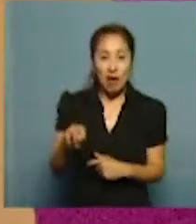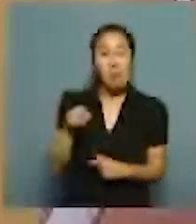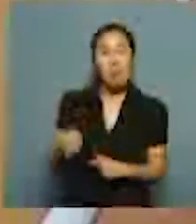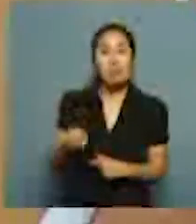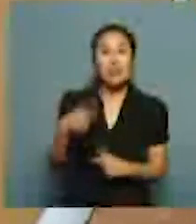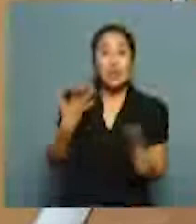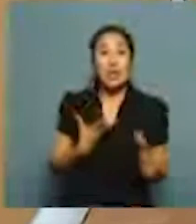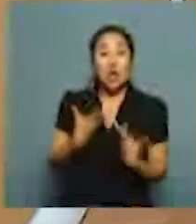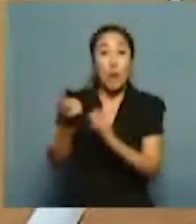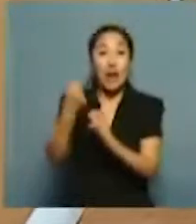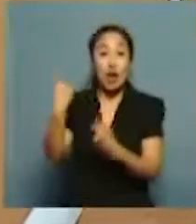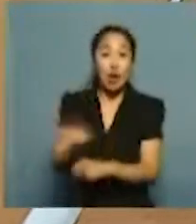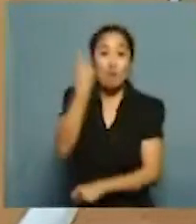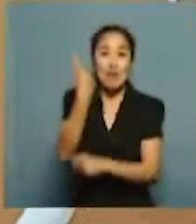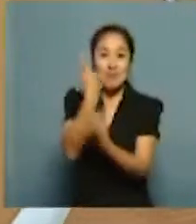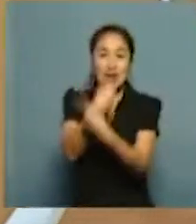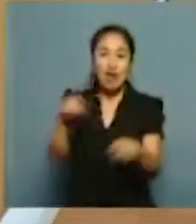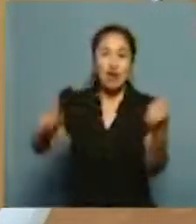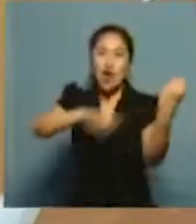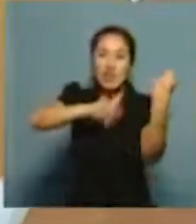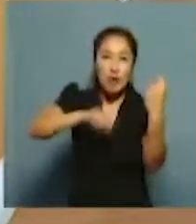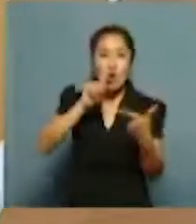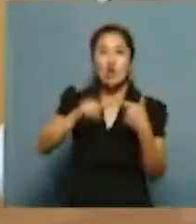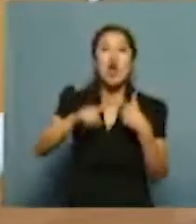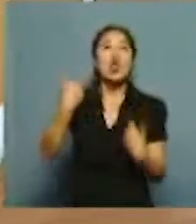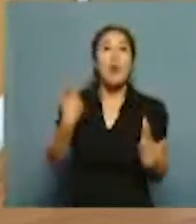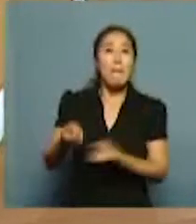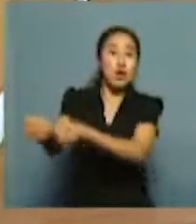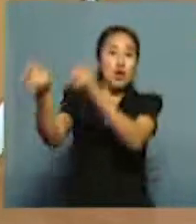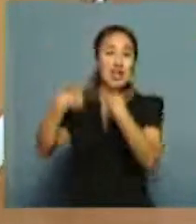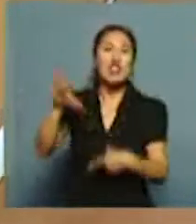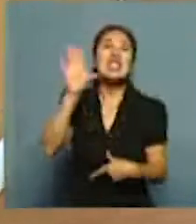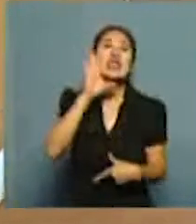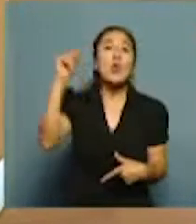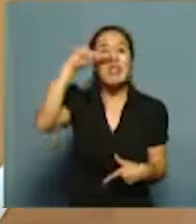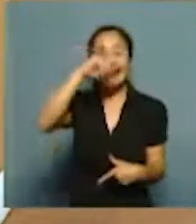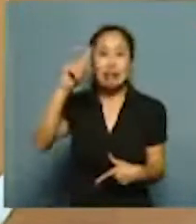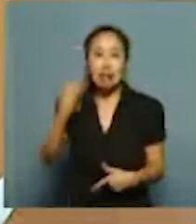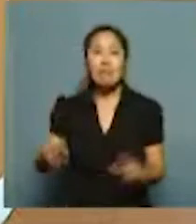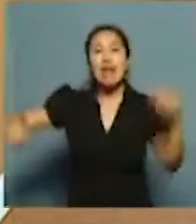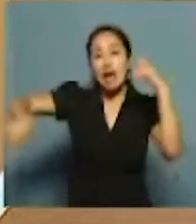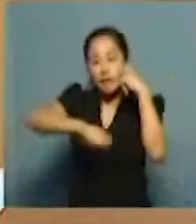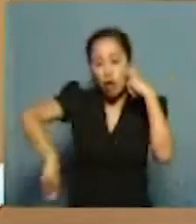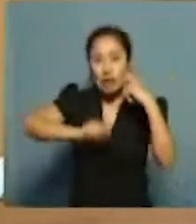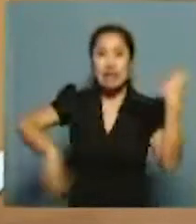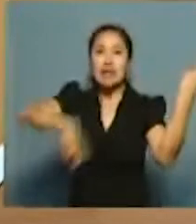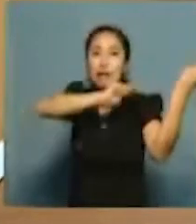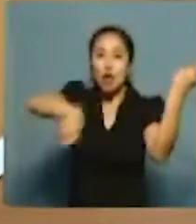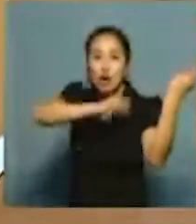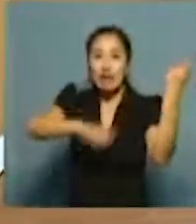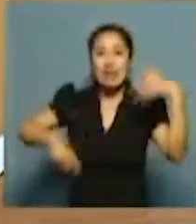compraron los primeros instrumentos nos dieron 57 mil pesos para las compras de violas chelos violines